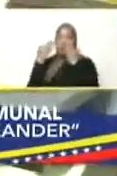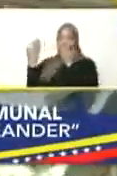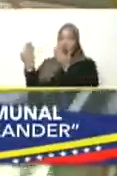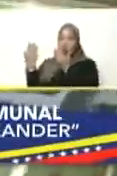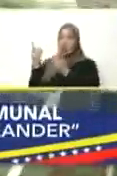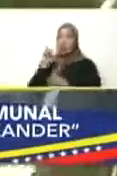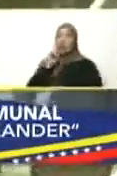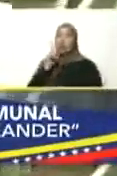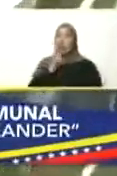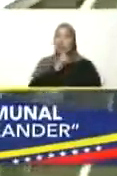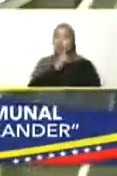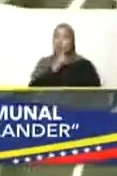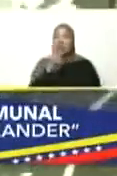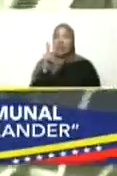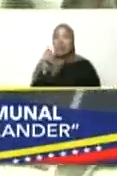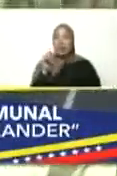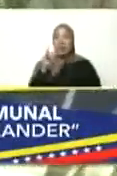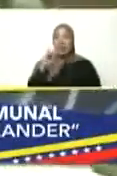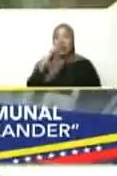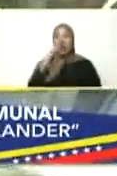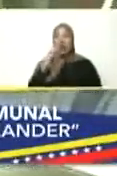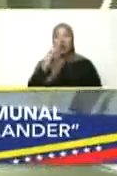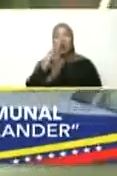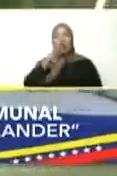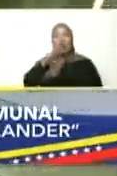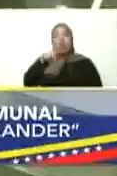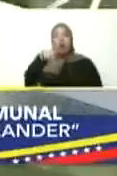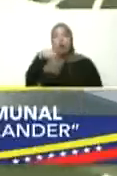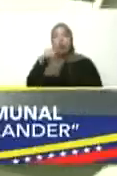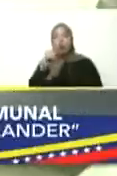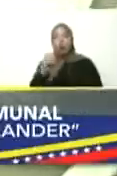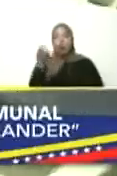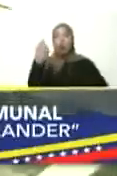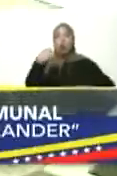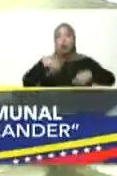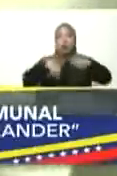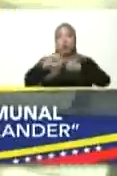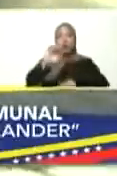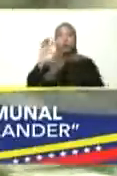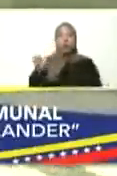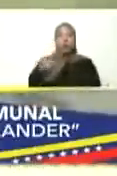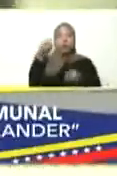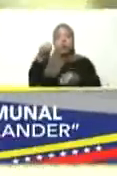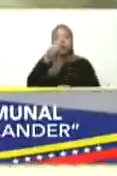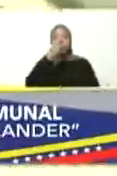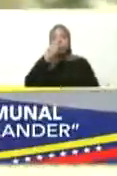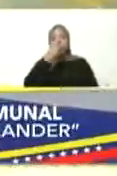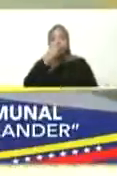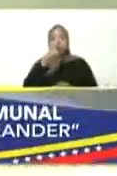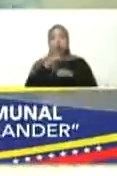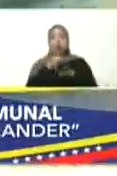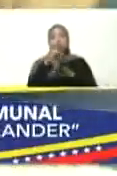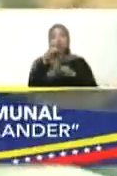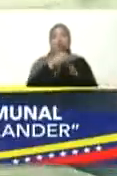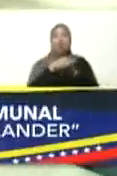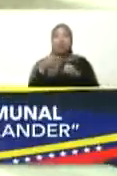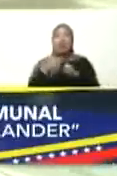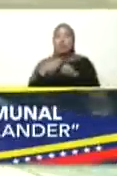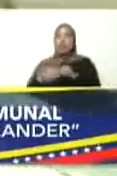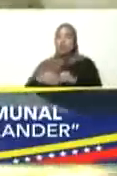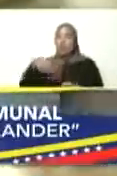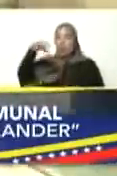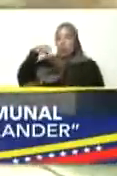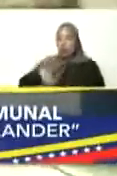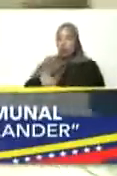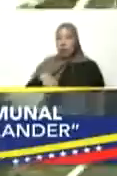nombre Ticoporo va a ser distribuida en las bolsas CLAP de cada uno de los comensales de nuestro municipio y de nuestro estado. También